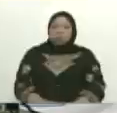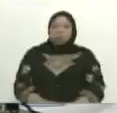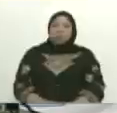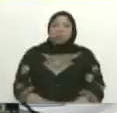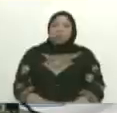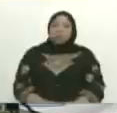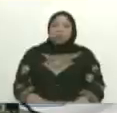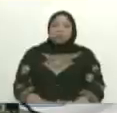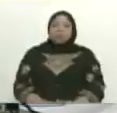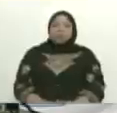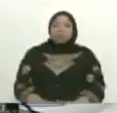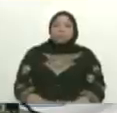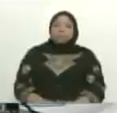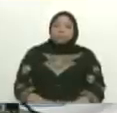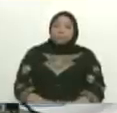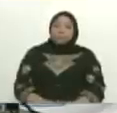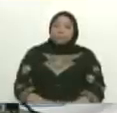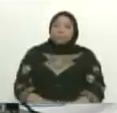La verdadera tara,